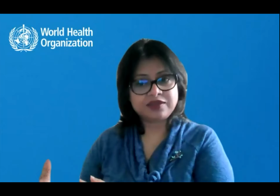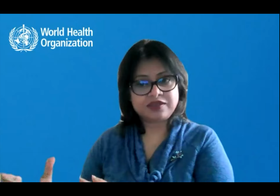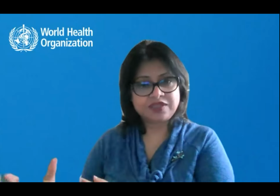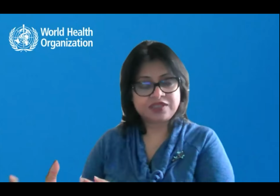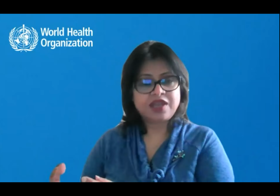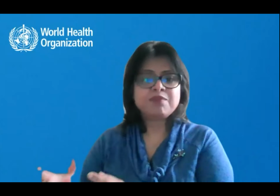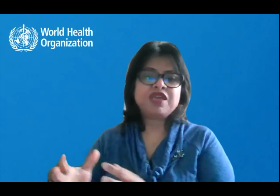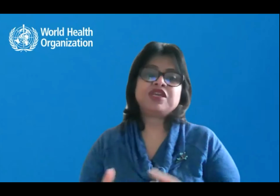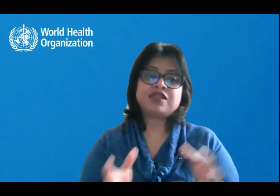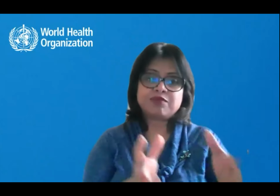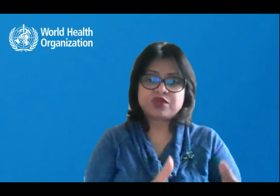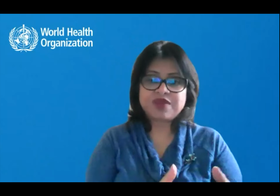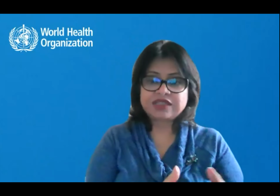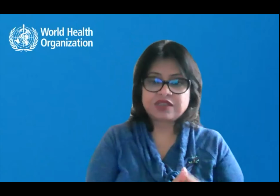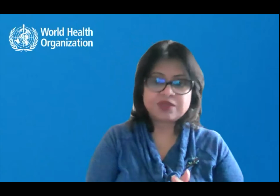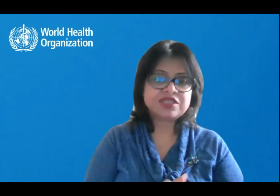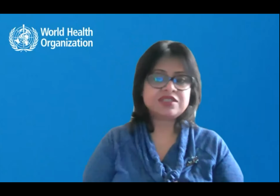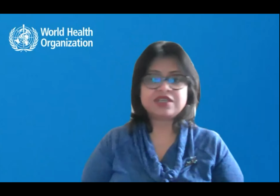en